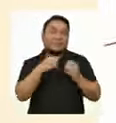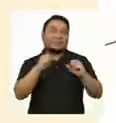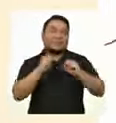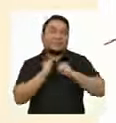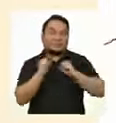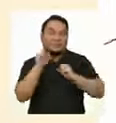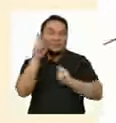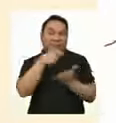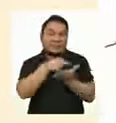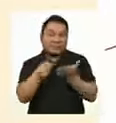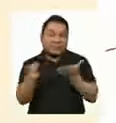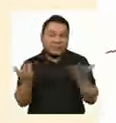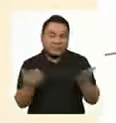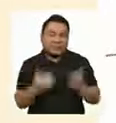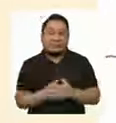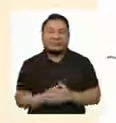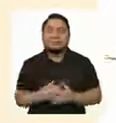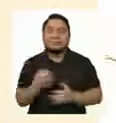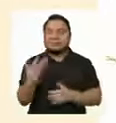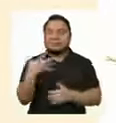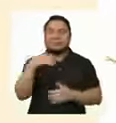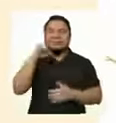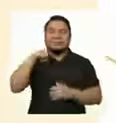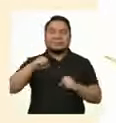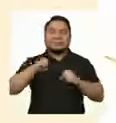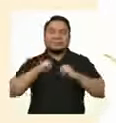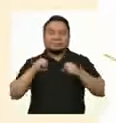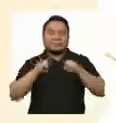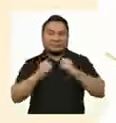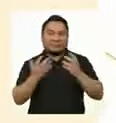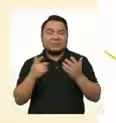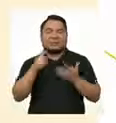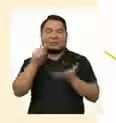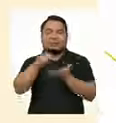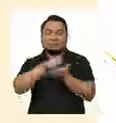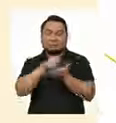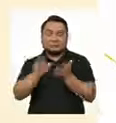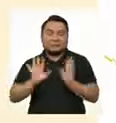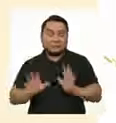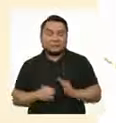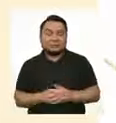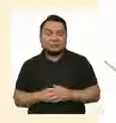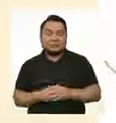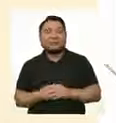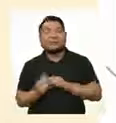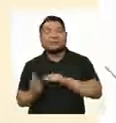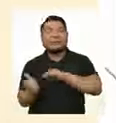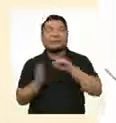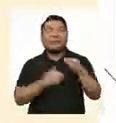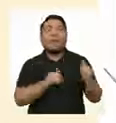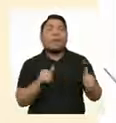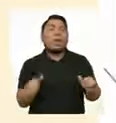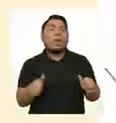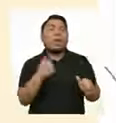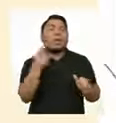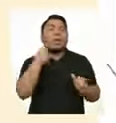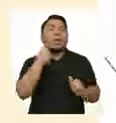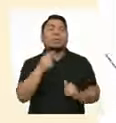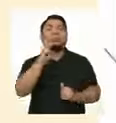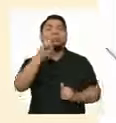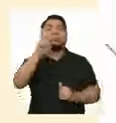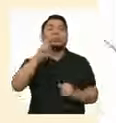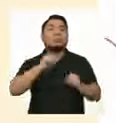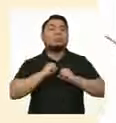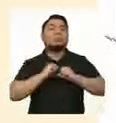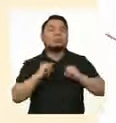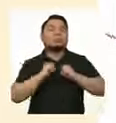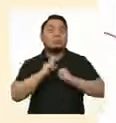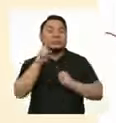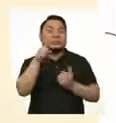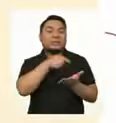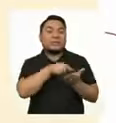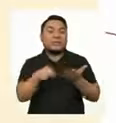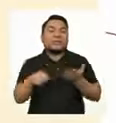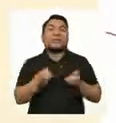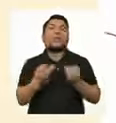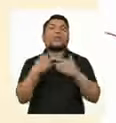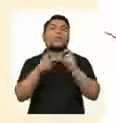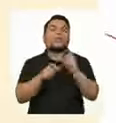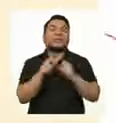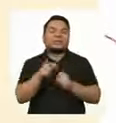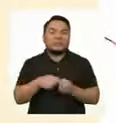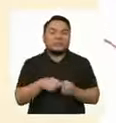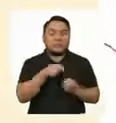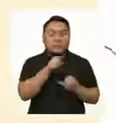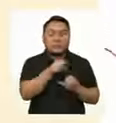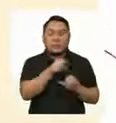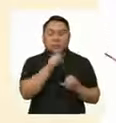una vez a la semana hacen actividades físicas. Veamos los que hacen 2 veces a la semana.